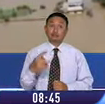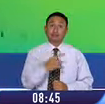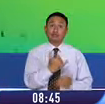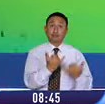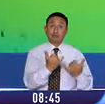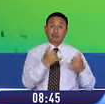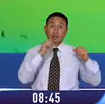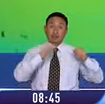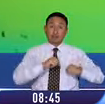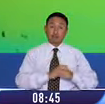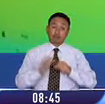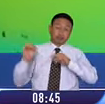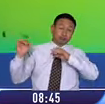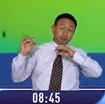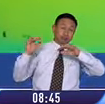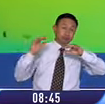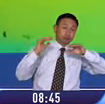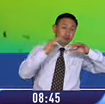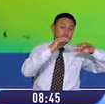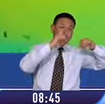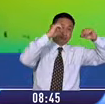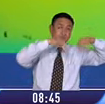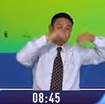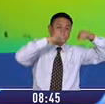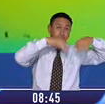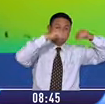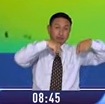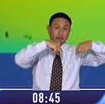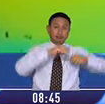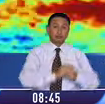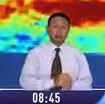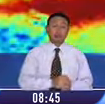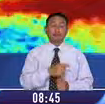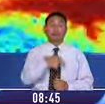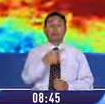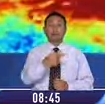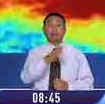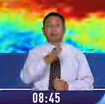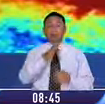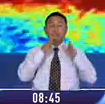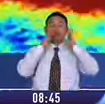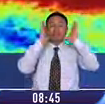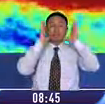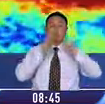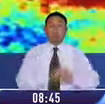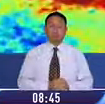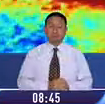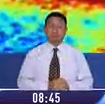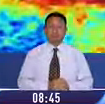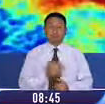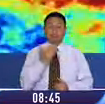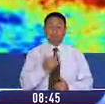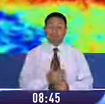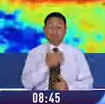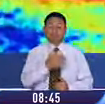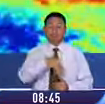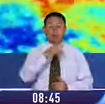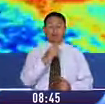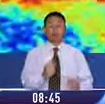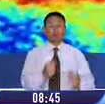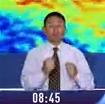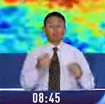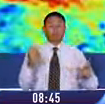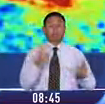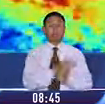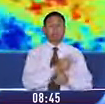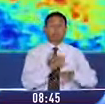Niño, que tiene previsto hacerse presente en el segundo semestre de este año y que podría ser más letal